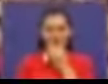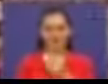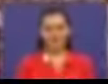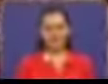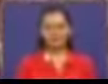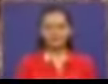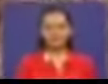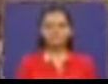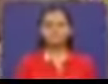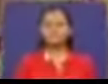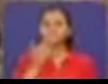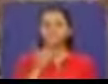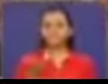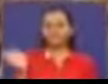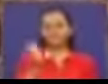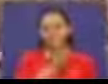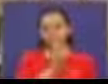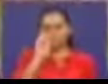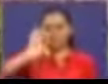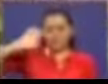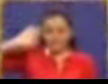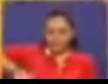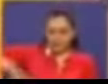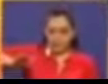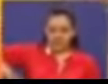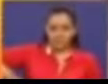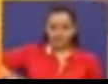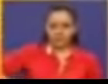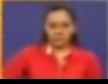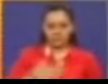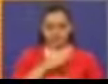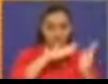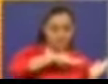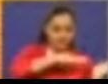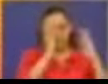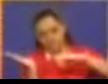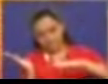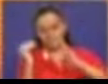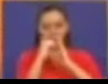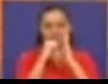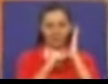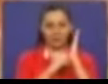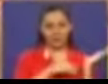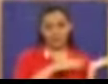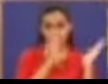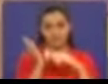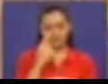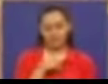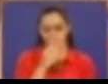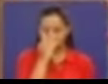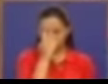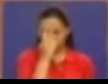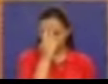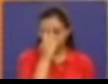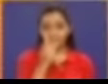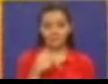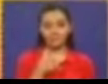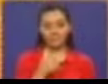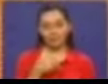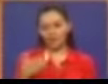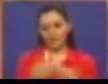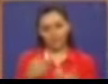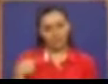Bueno. Luego de esto, pues, un poquito atrasados, bastante atrasados, lo cual me molesta, y necesito que mi equipo sea más exigente en